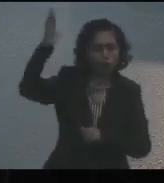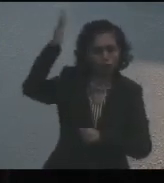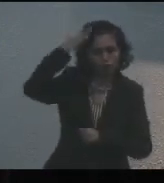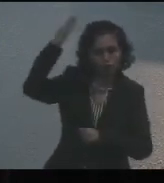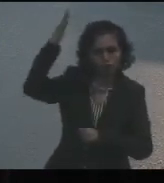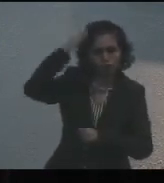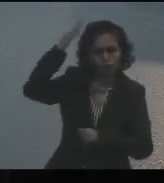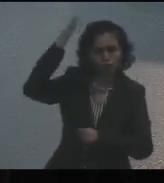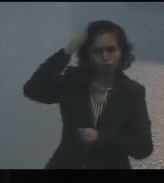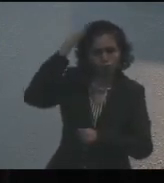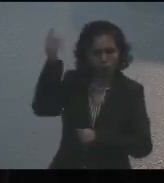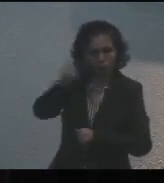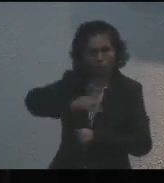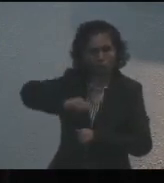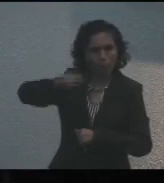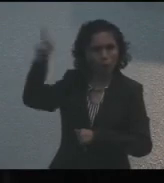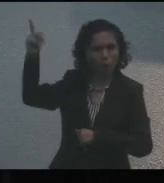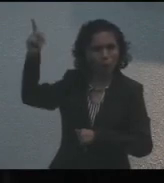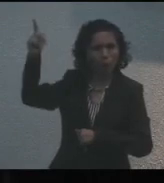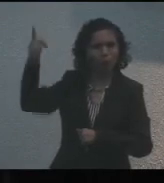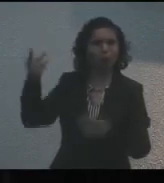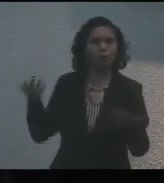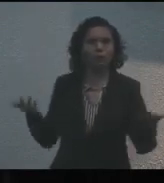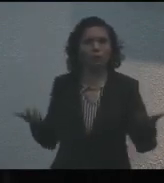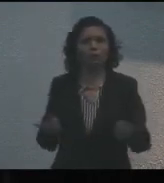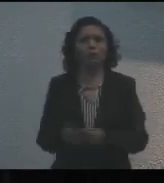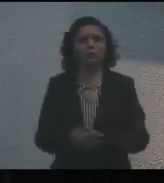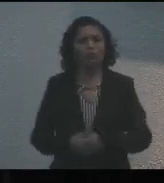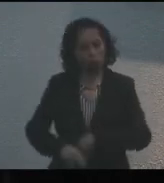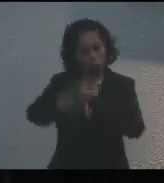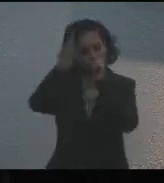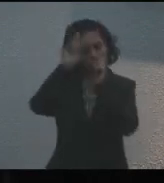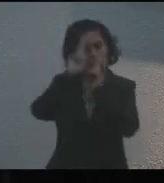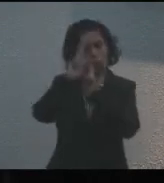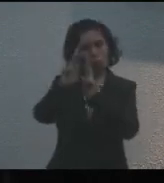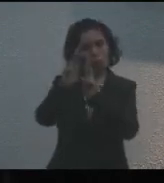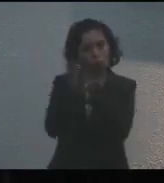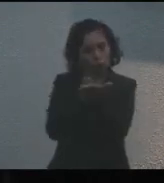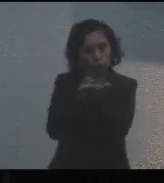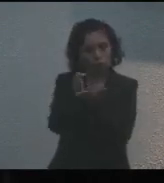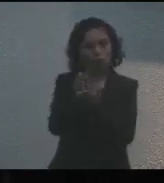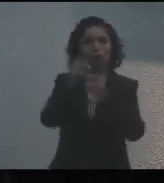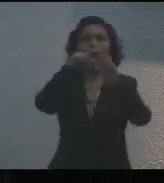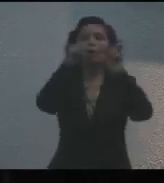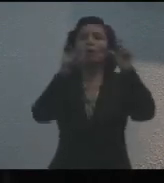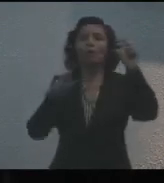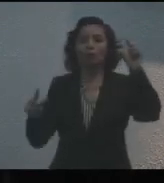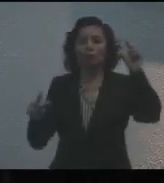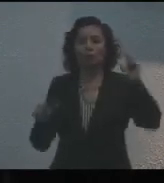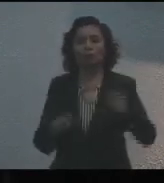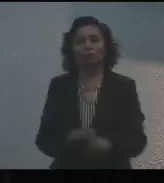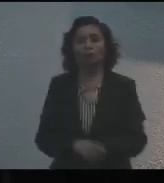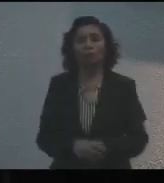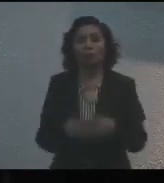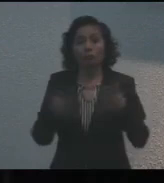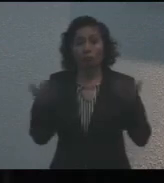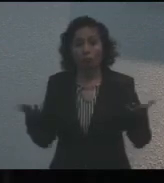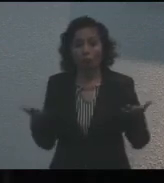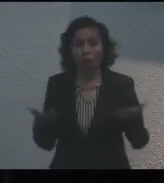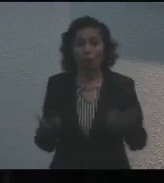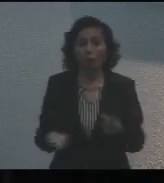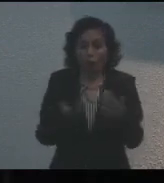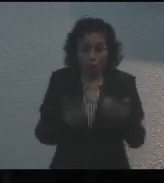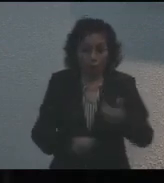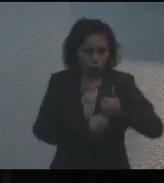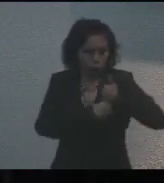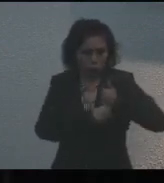servicio profesional con sentido deontológico y con honor y lealtad a México. Para quienes integramos el